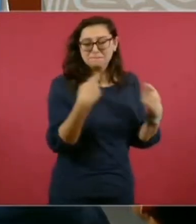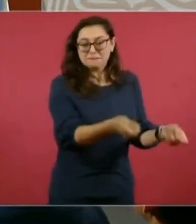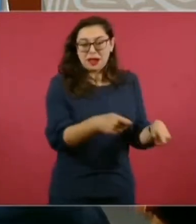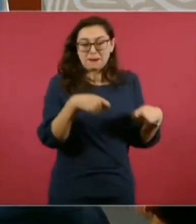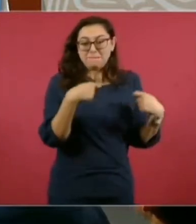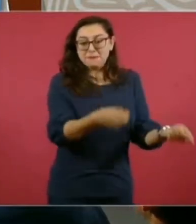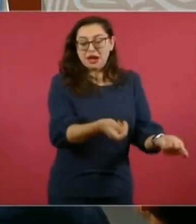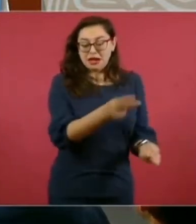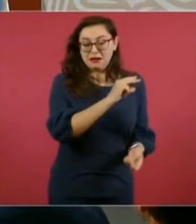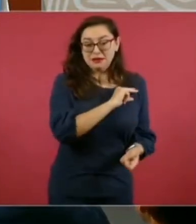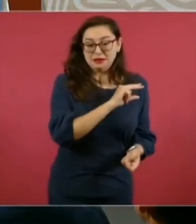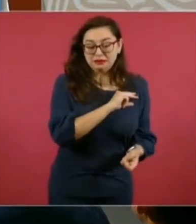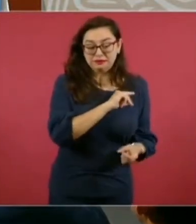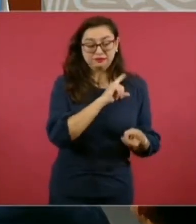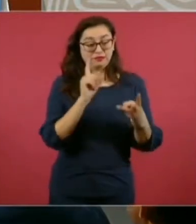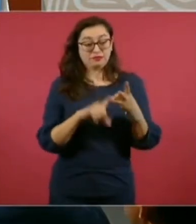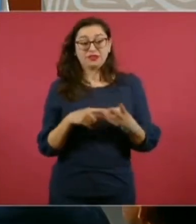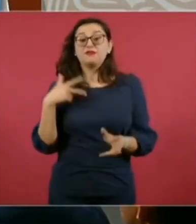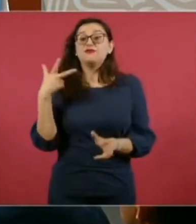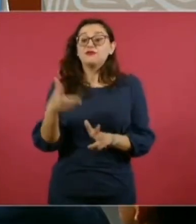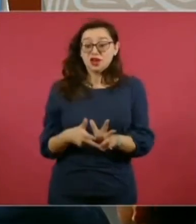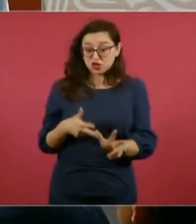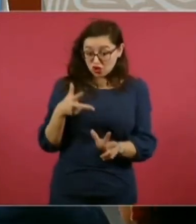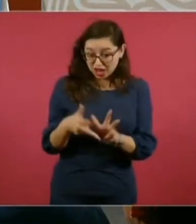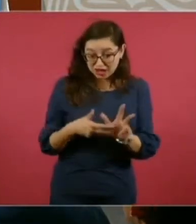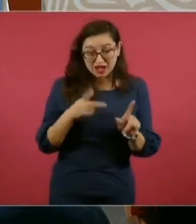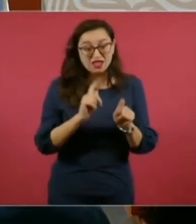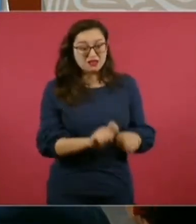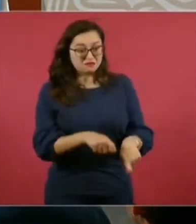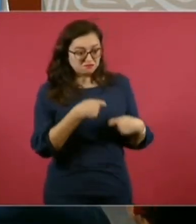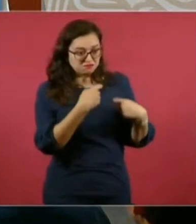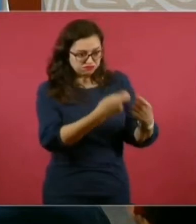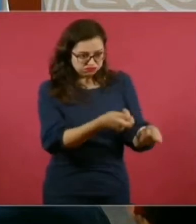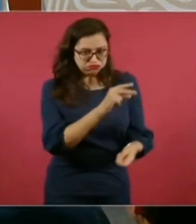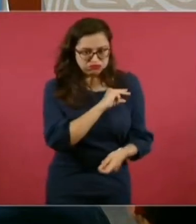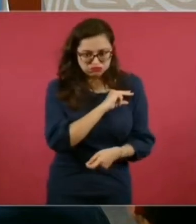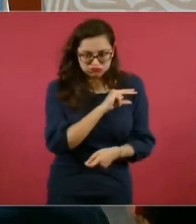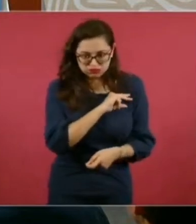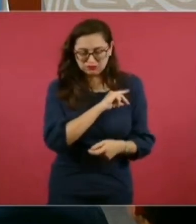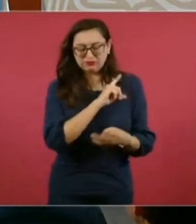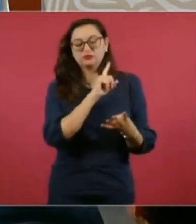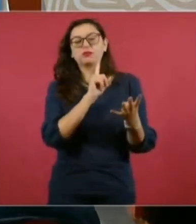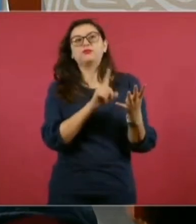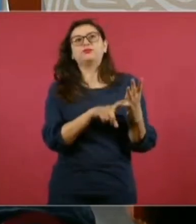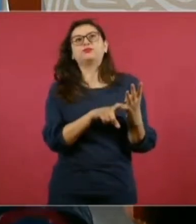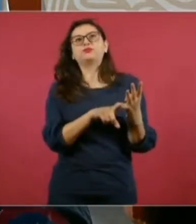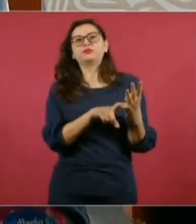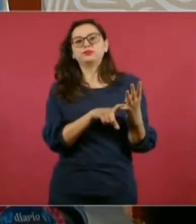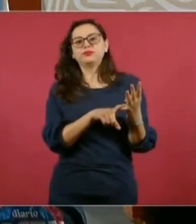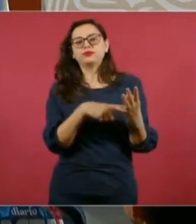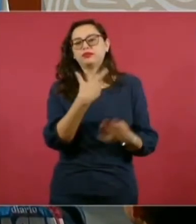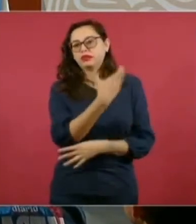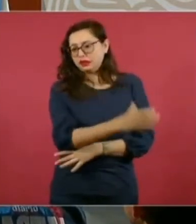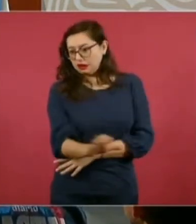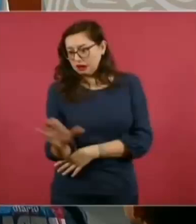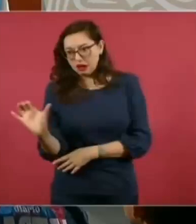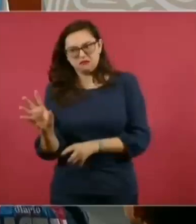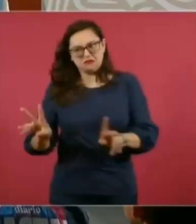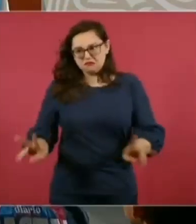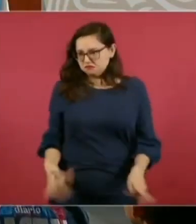entregaron los ferrocarriles, privatizaron el ejido.